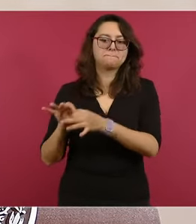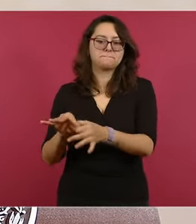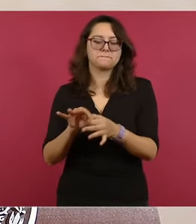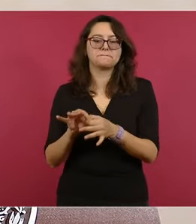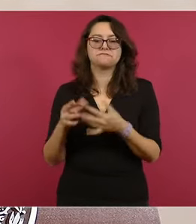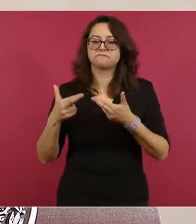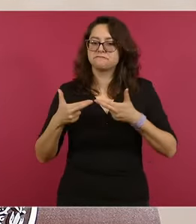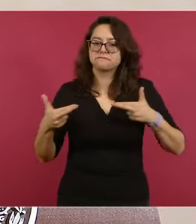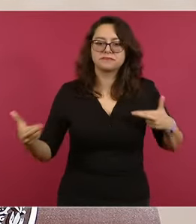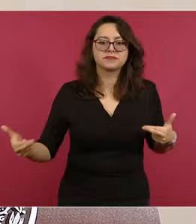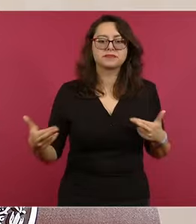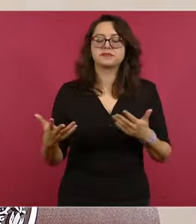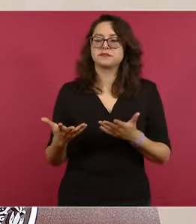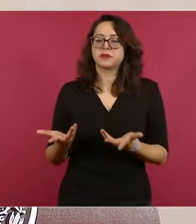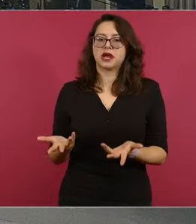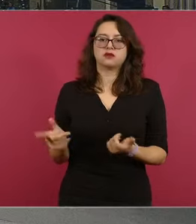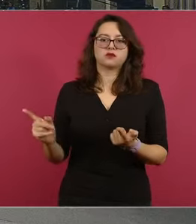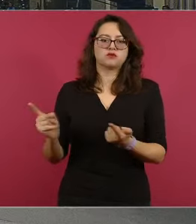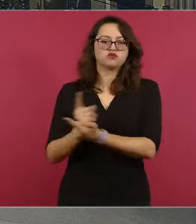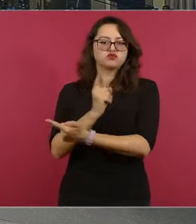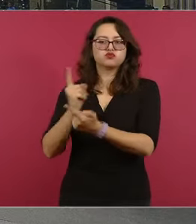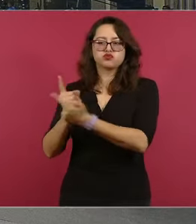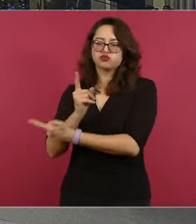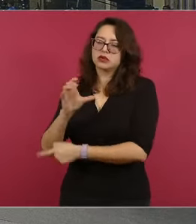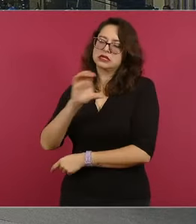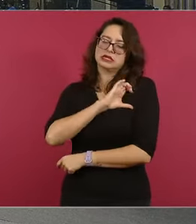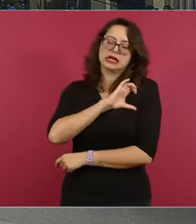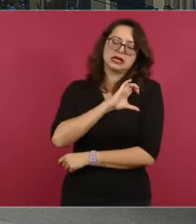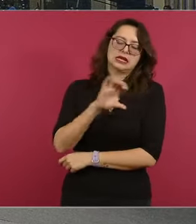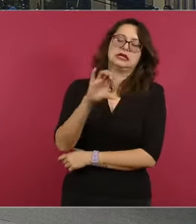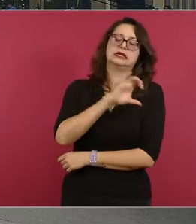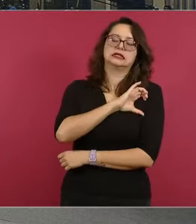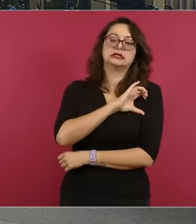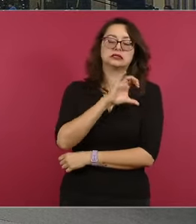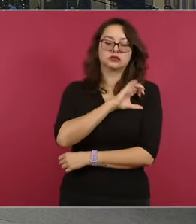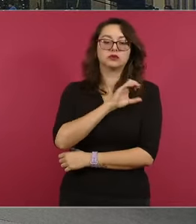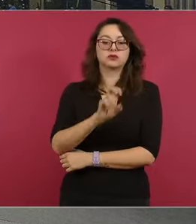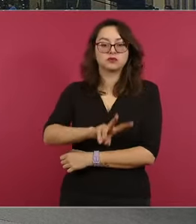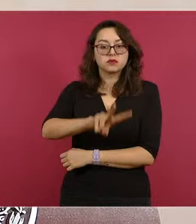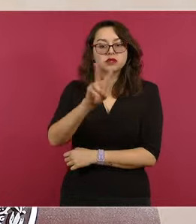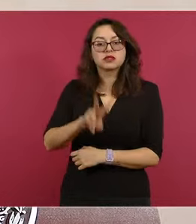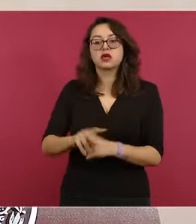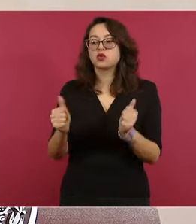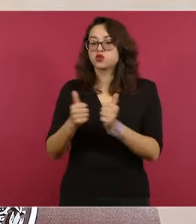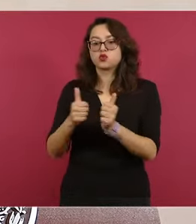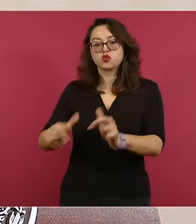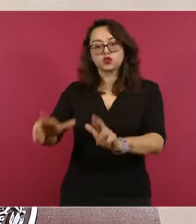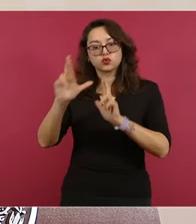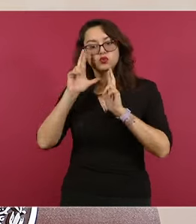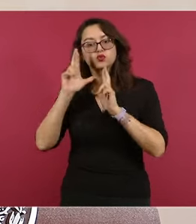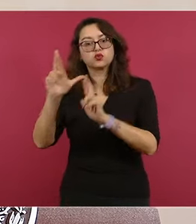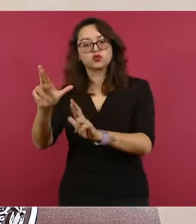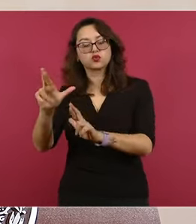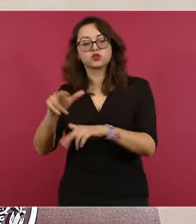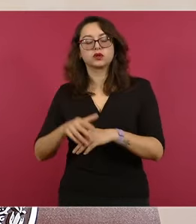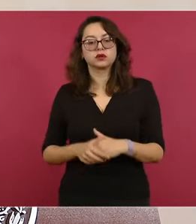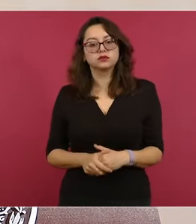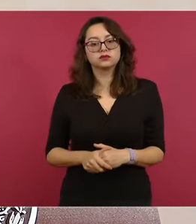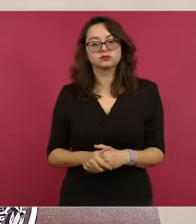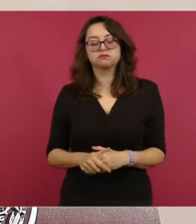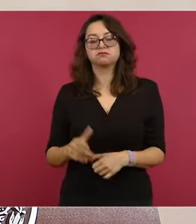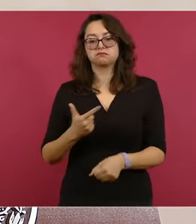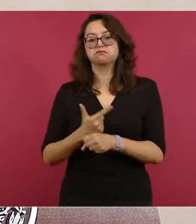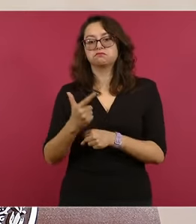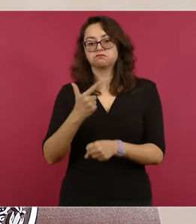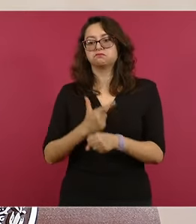muchas relaciones de afecto, de cariño, de respeto con el pueblo de